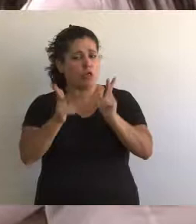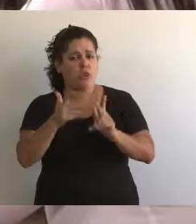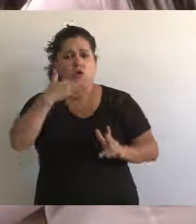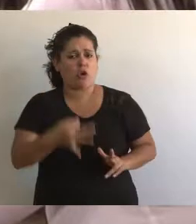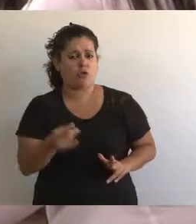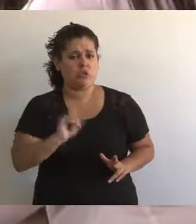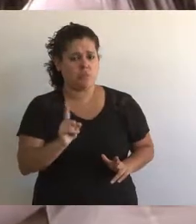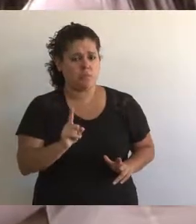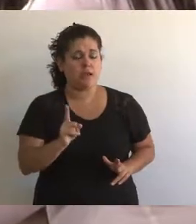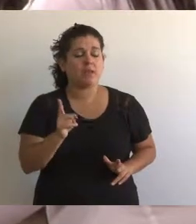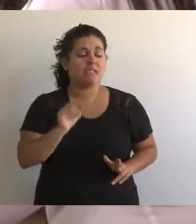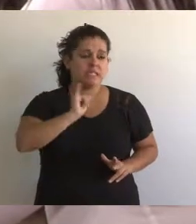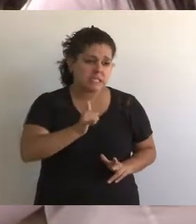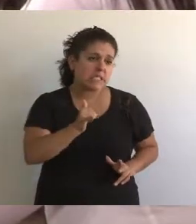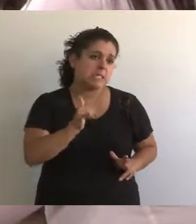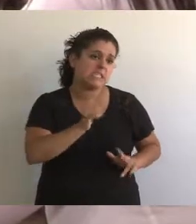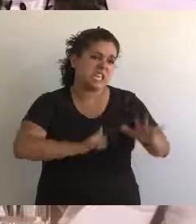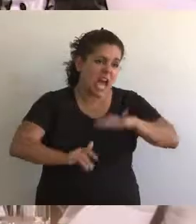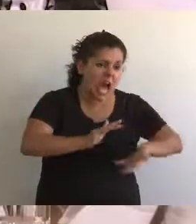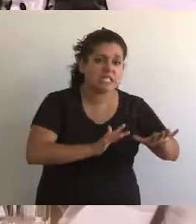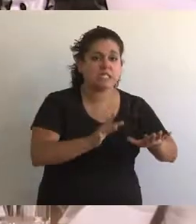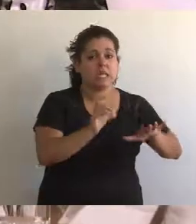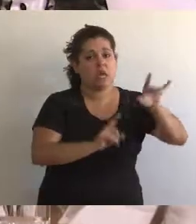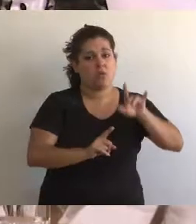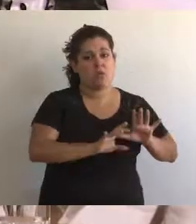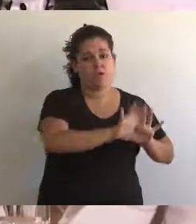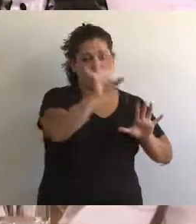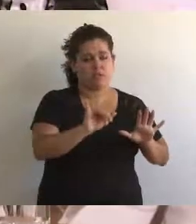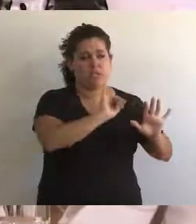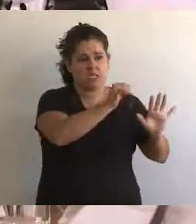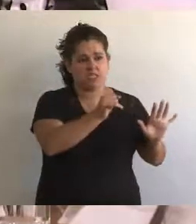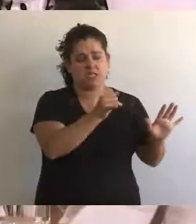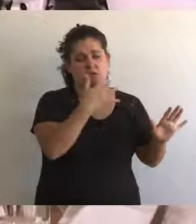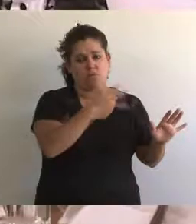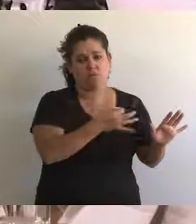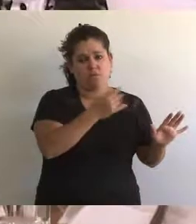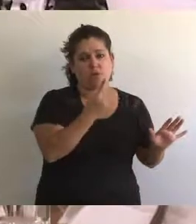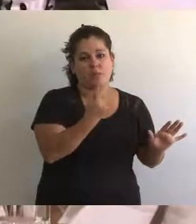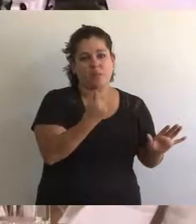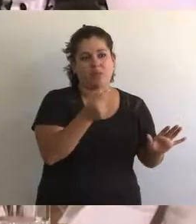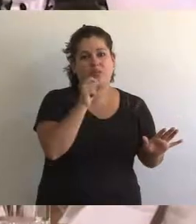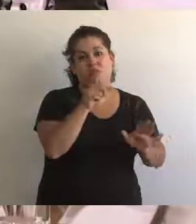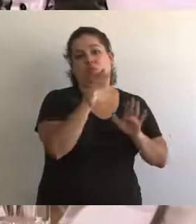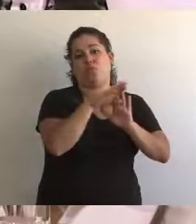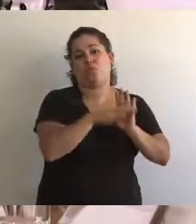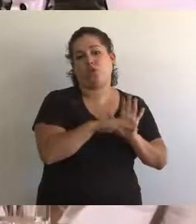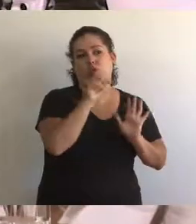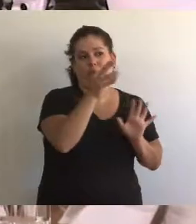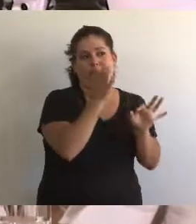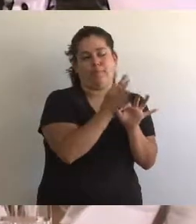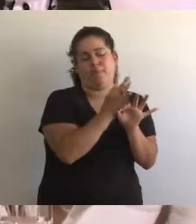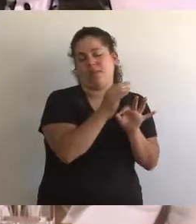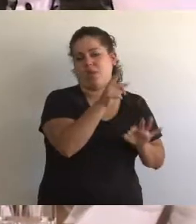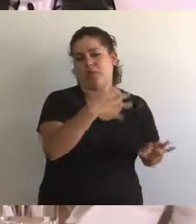No digo que no se haga, se hace en algunas provincias, por su